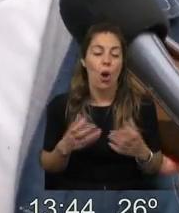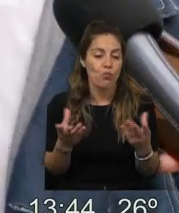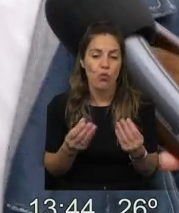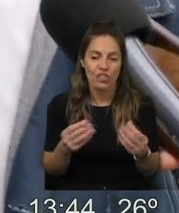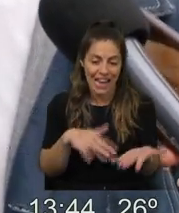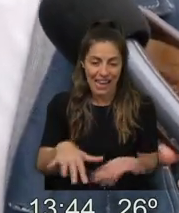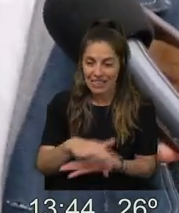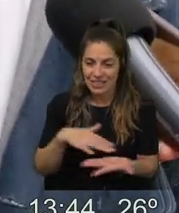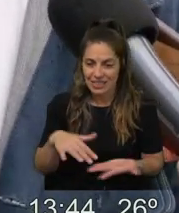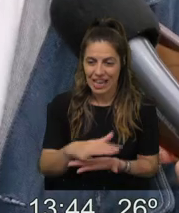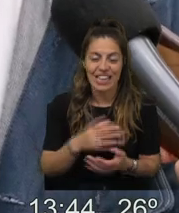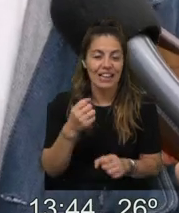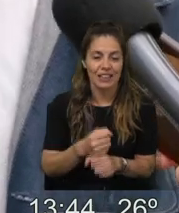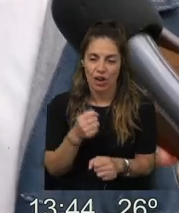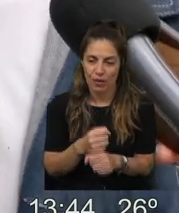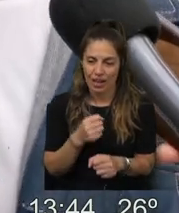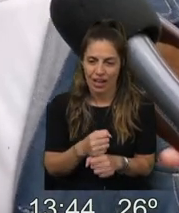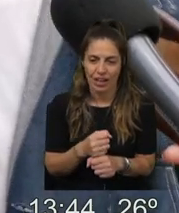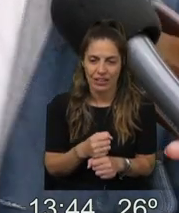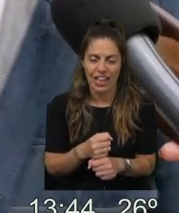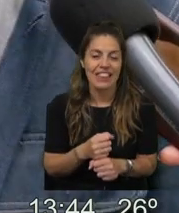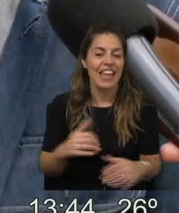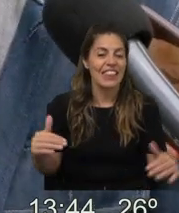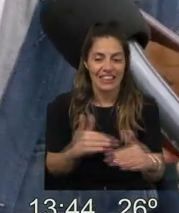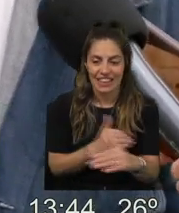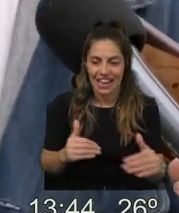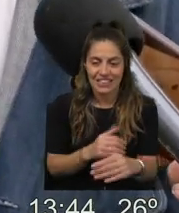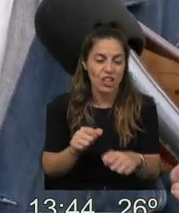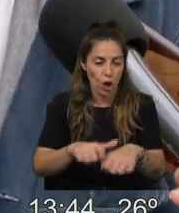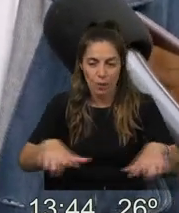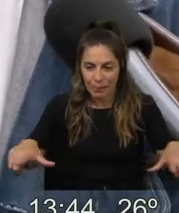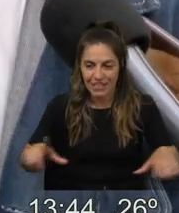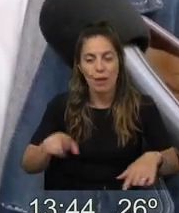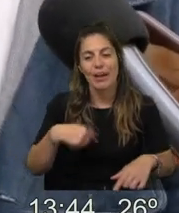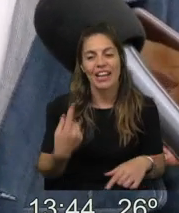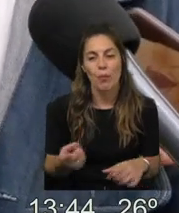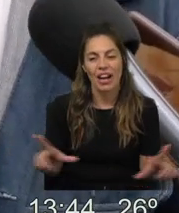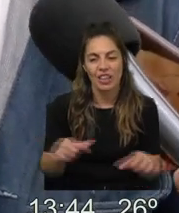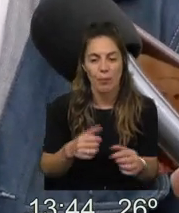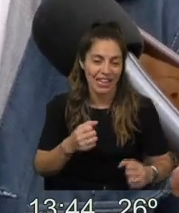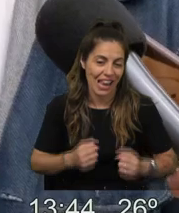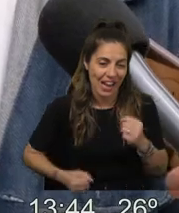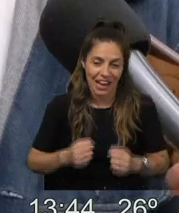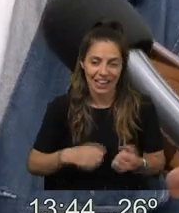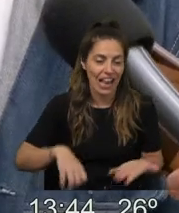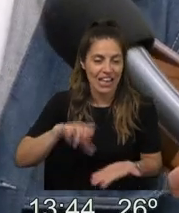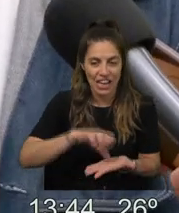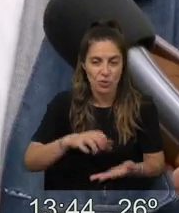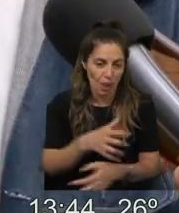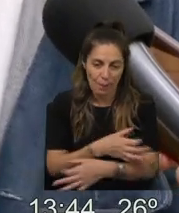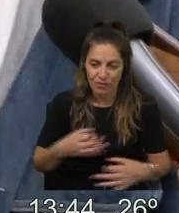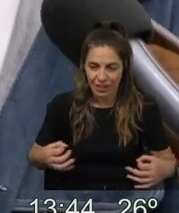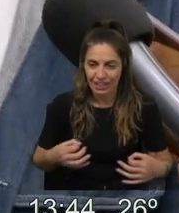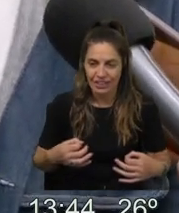muchas las áreas que trabajan, desde tránsito, desde limpieza, para que después que suceda esto la ciudad esté